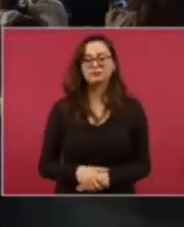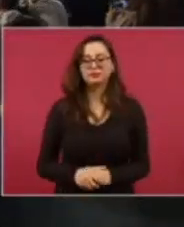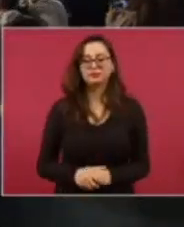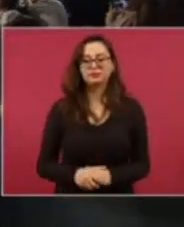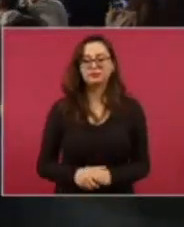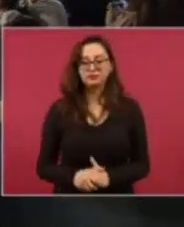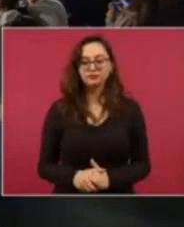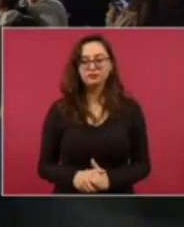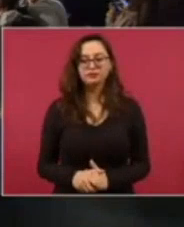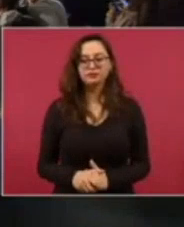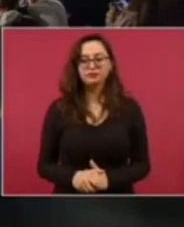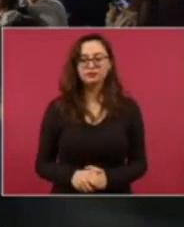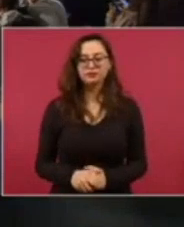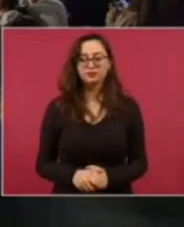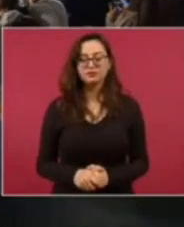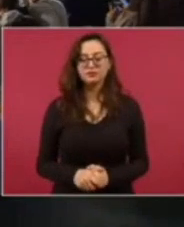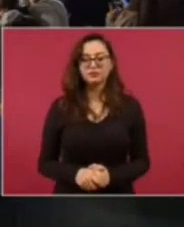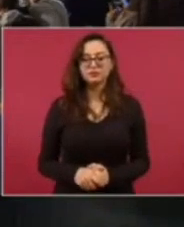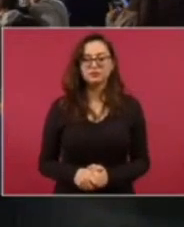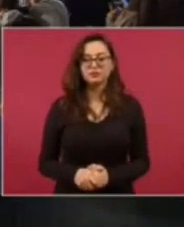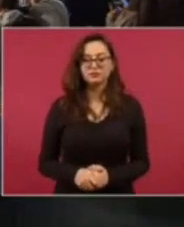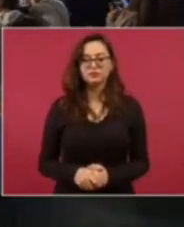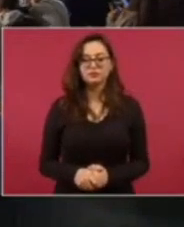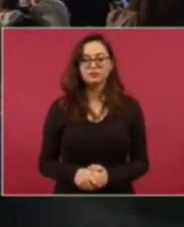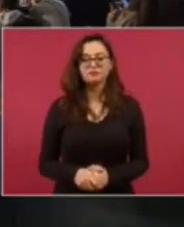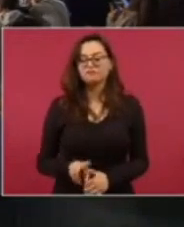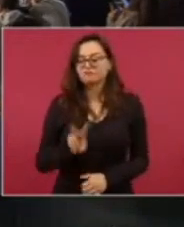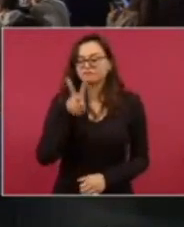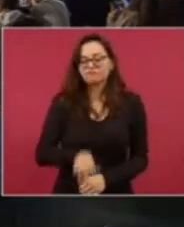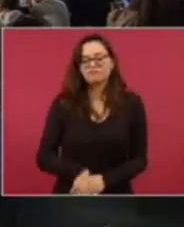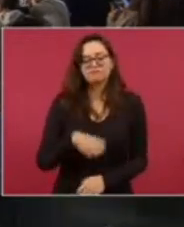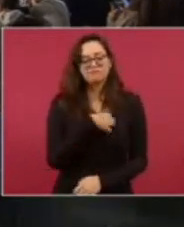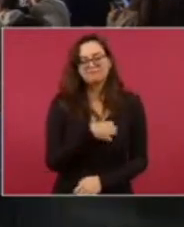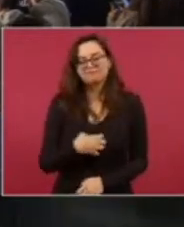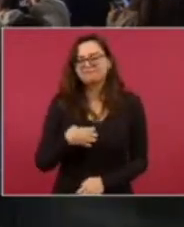estoy muy contento, feliz